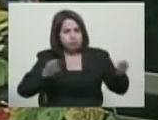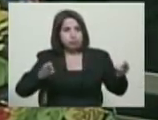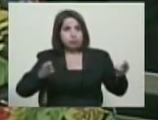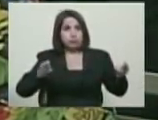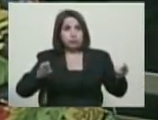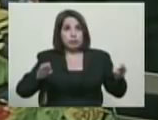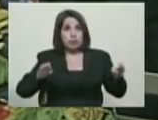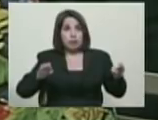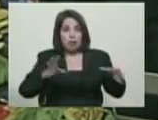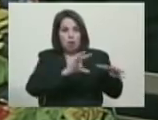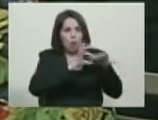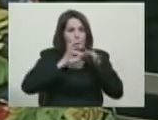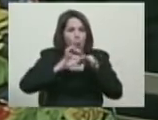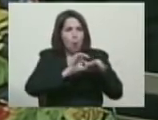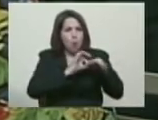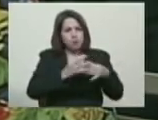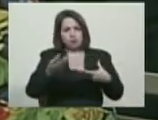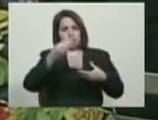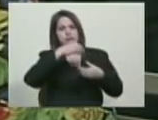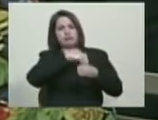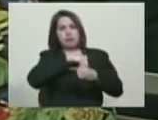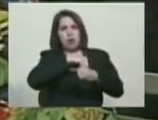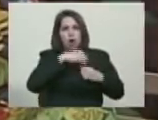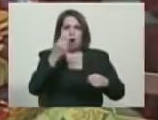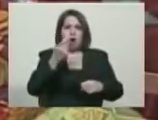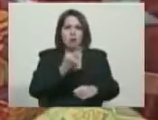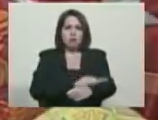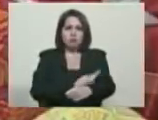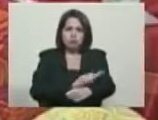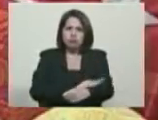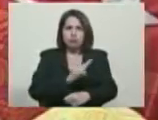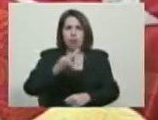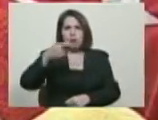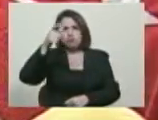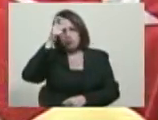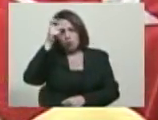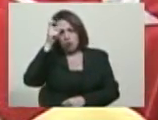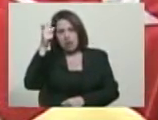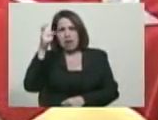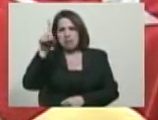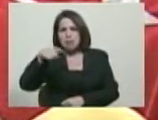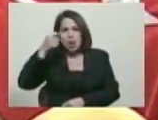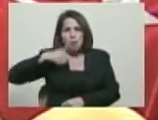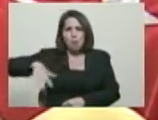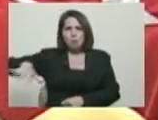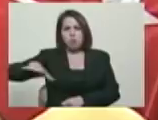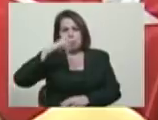de Turquía, pueblo de una noble historia también, batallador, guerrero,